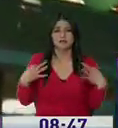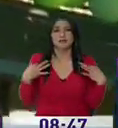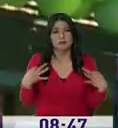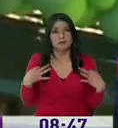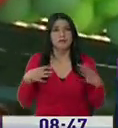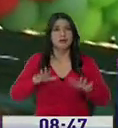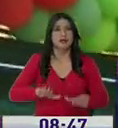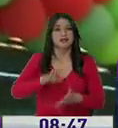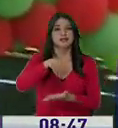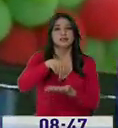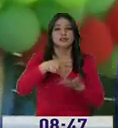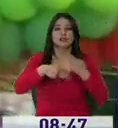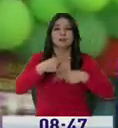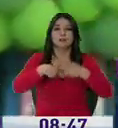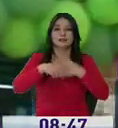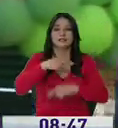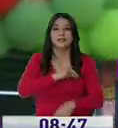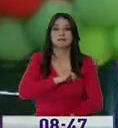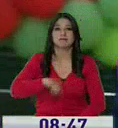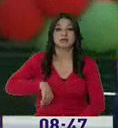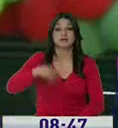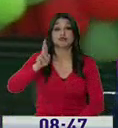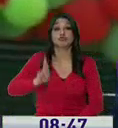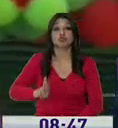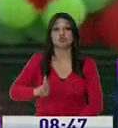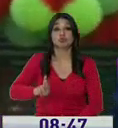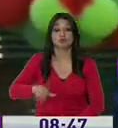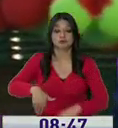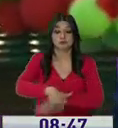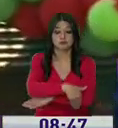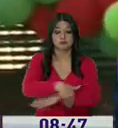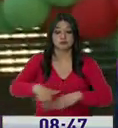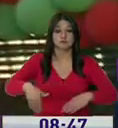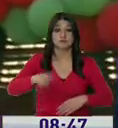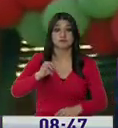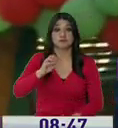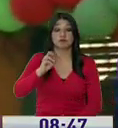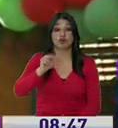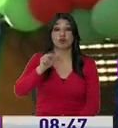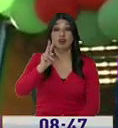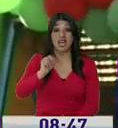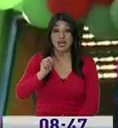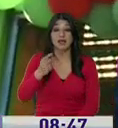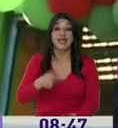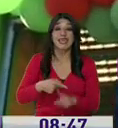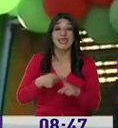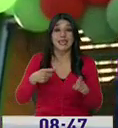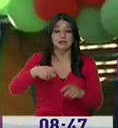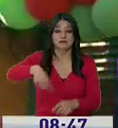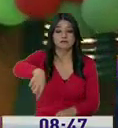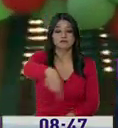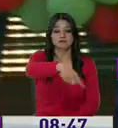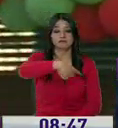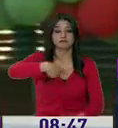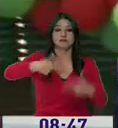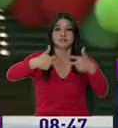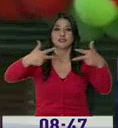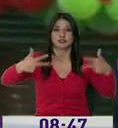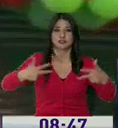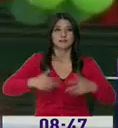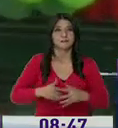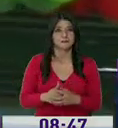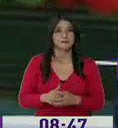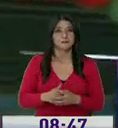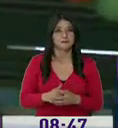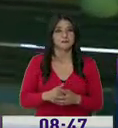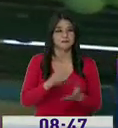el Centro Comercial Ipiales del Sur, que está ubicado en la avenida Morán Valverde, en el antiguo redondel de Chillogallo. Vamos a conversar con